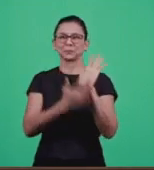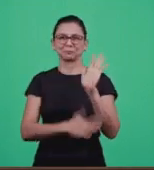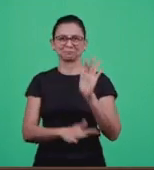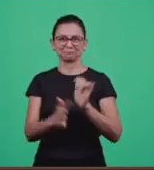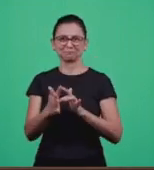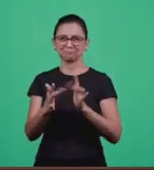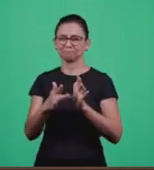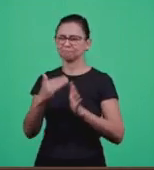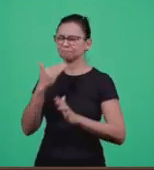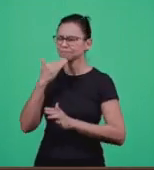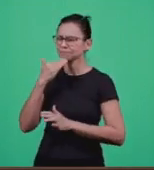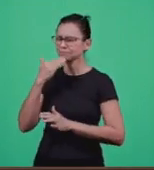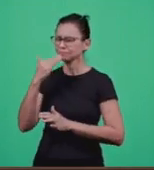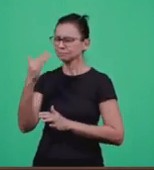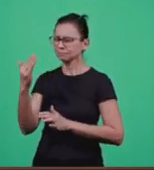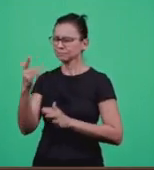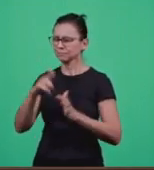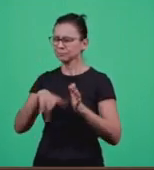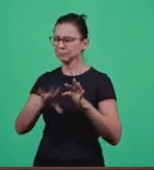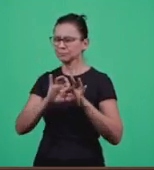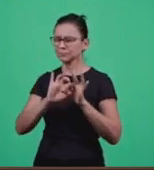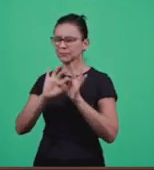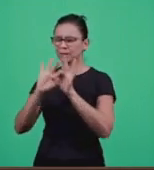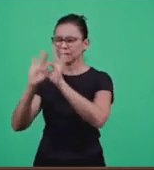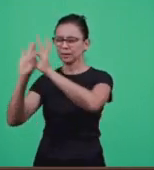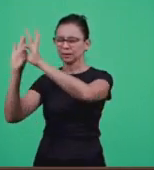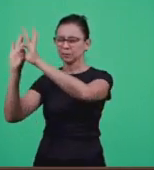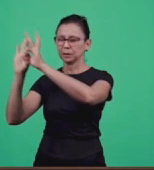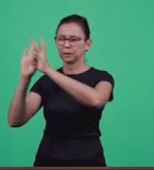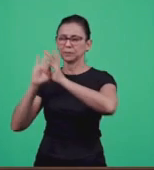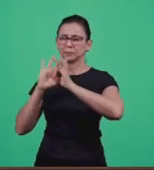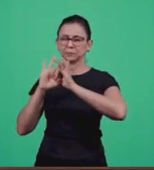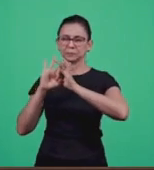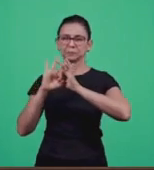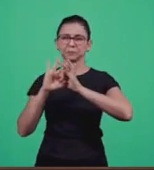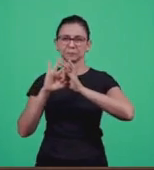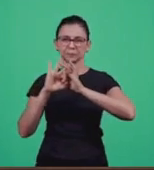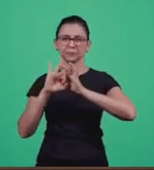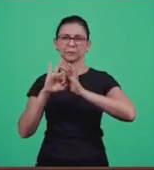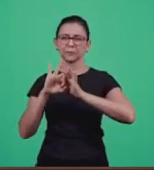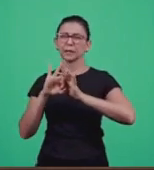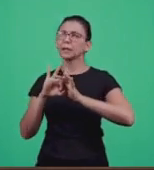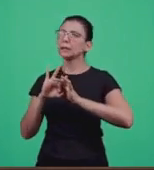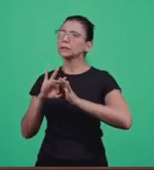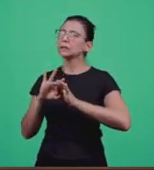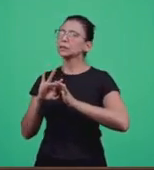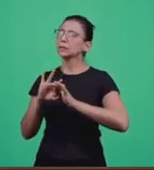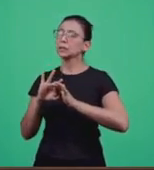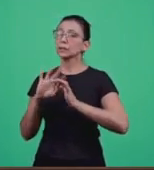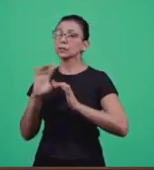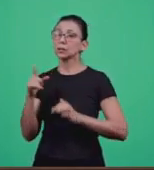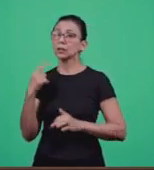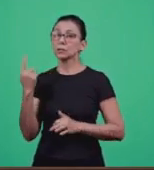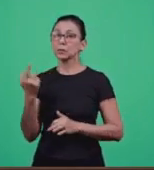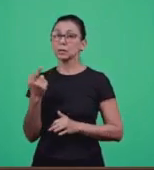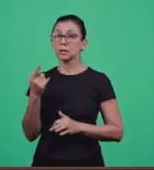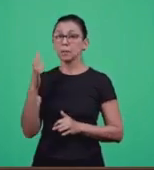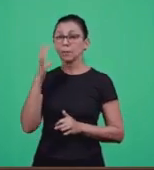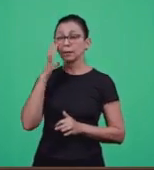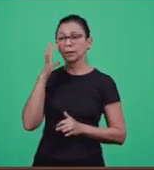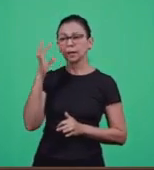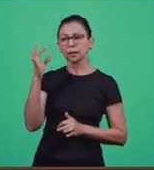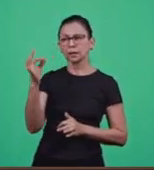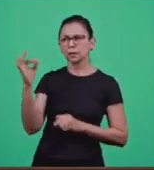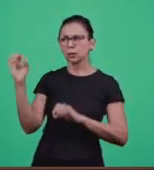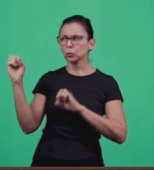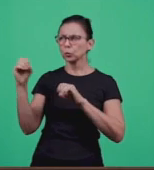Señor, nosotros clamamos por la sangre de Jesús. Pedimos, Señor, restaura nuestra comunión y que